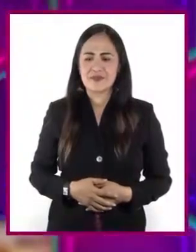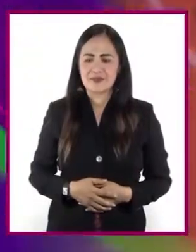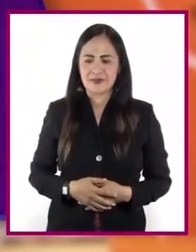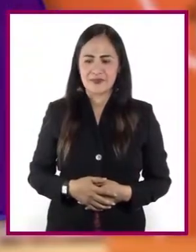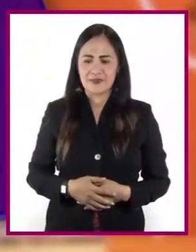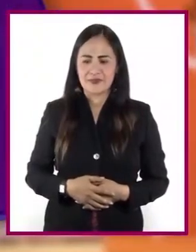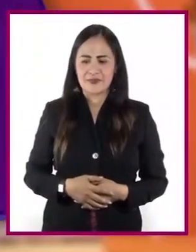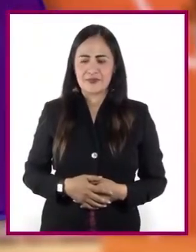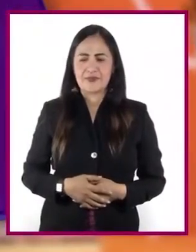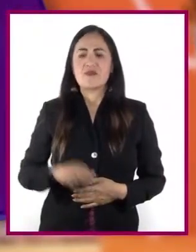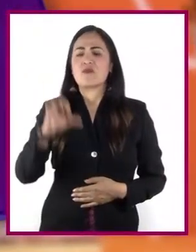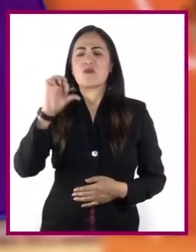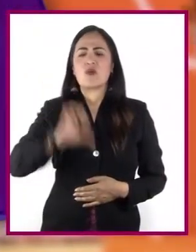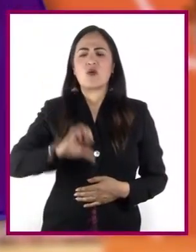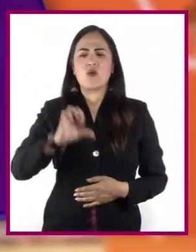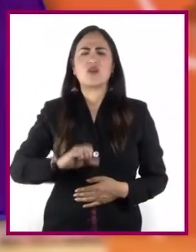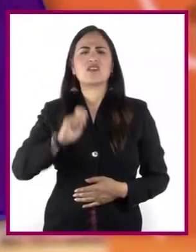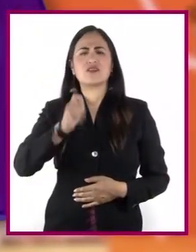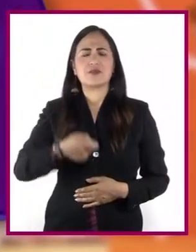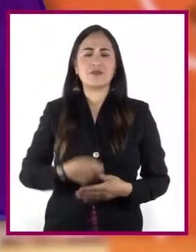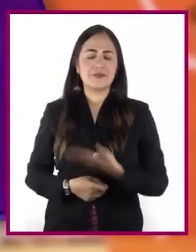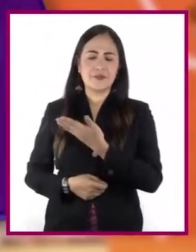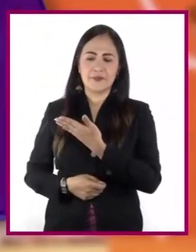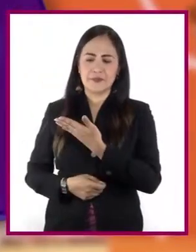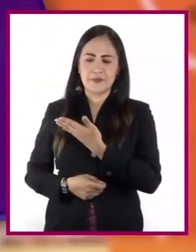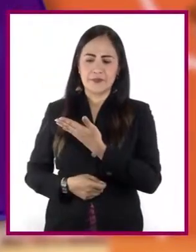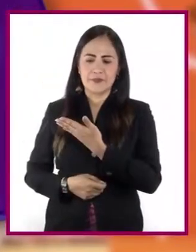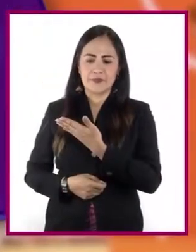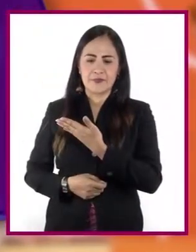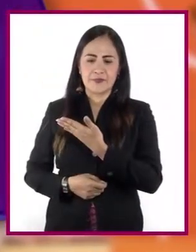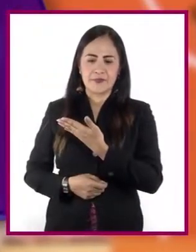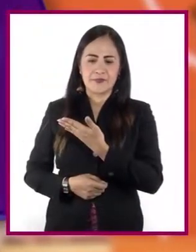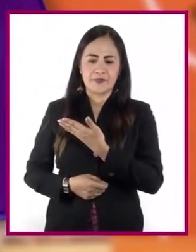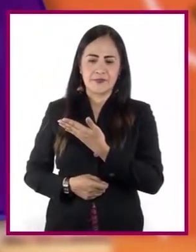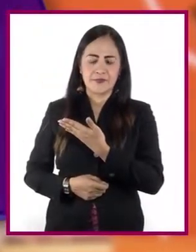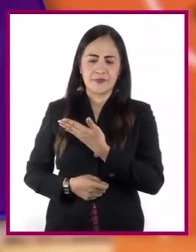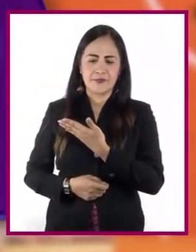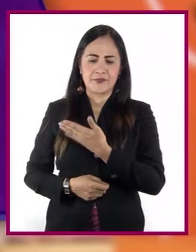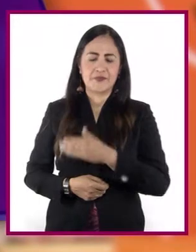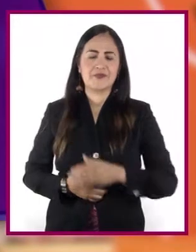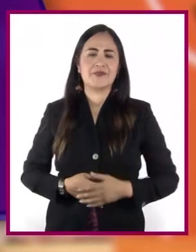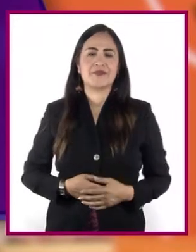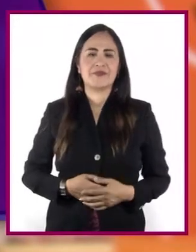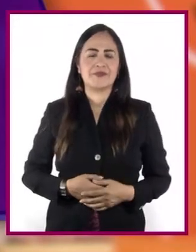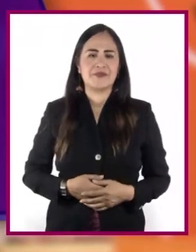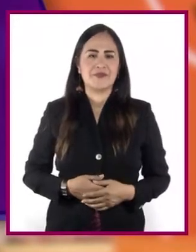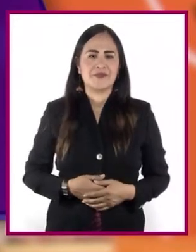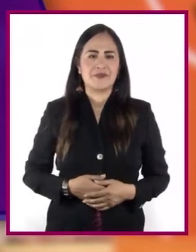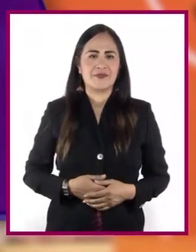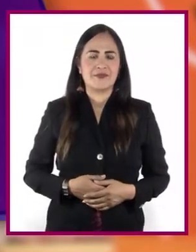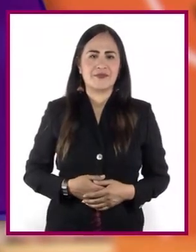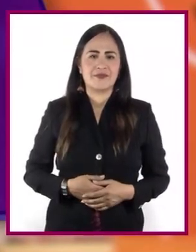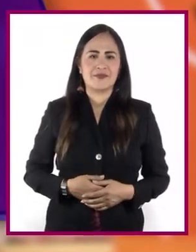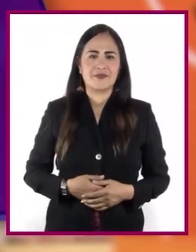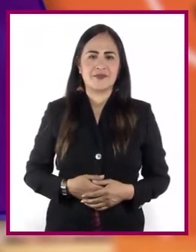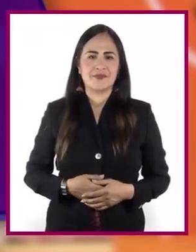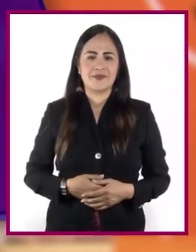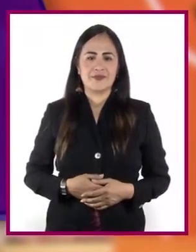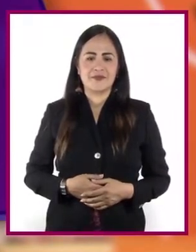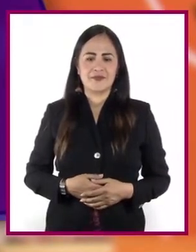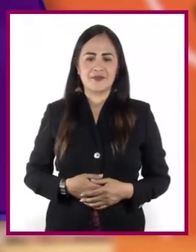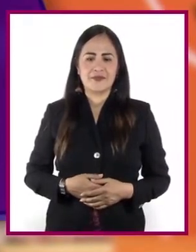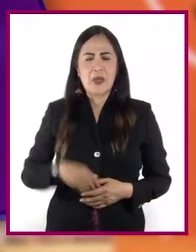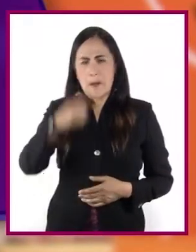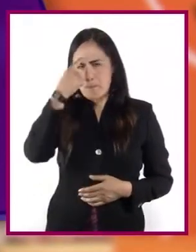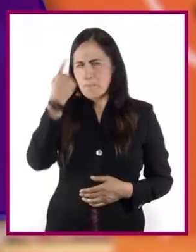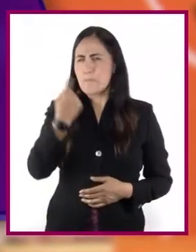esta sesión trabajaremos el aprendizaje esperado, entrevista a una persona relevante de su localidad, con